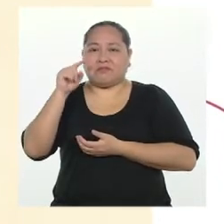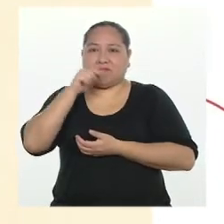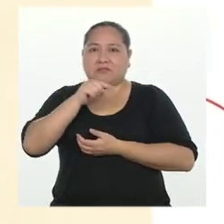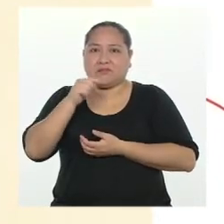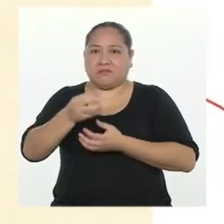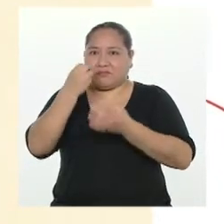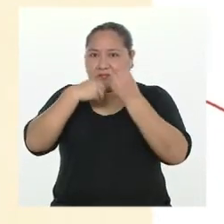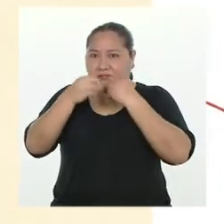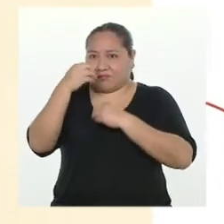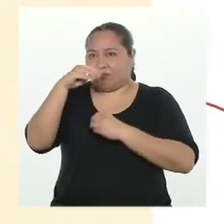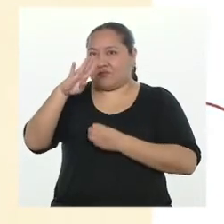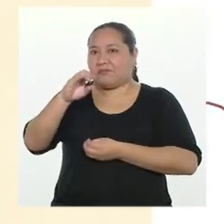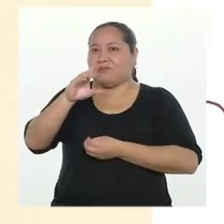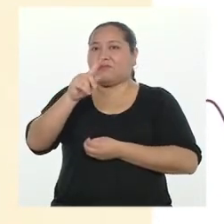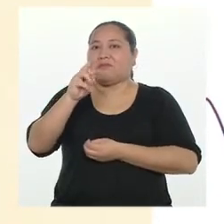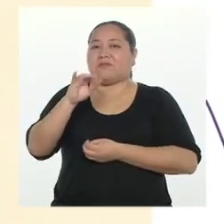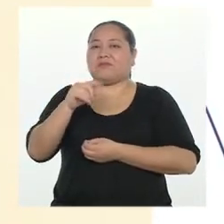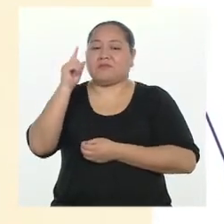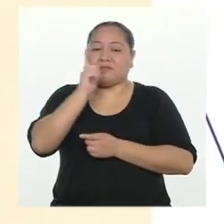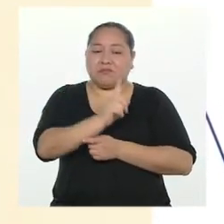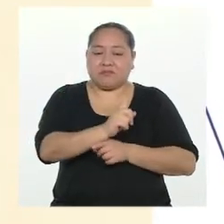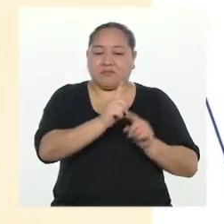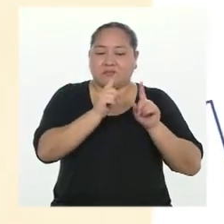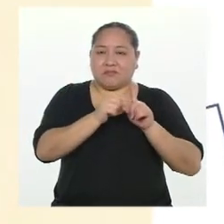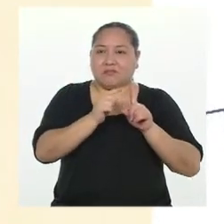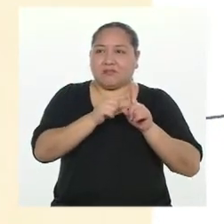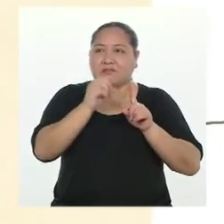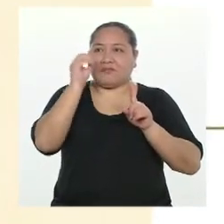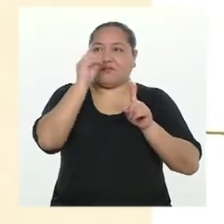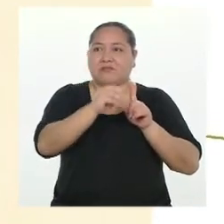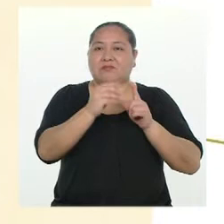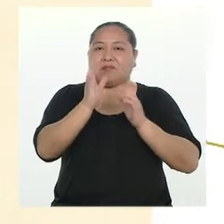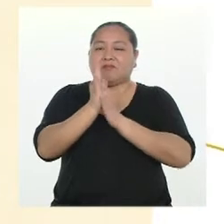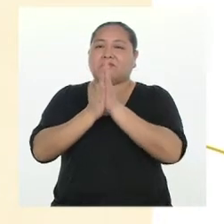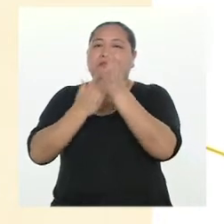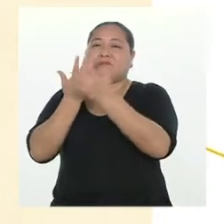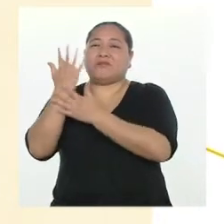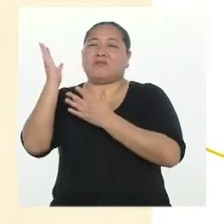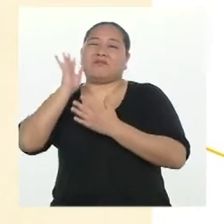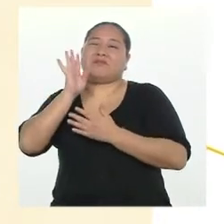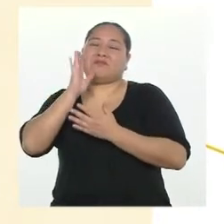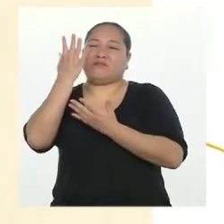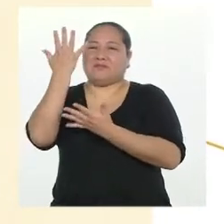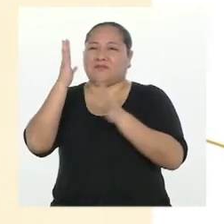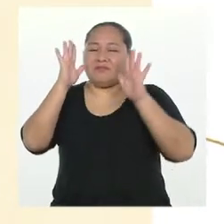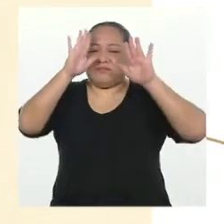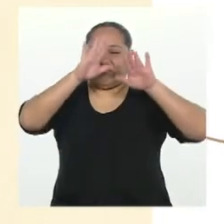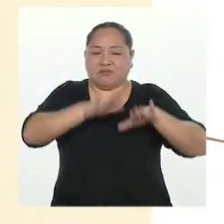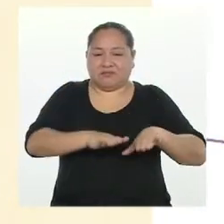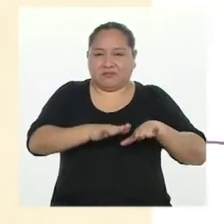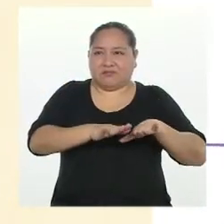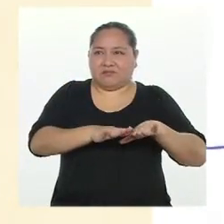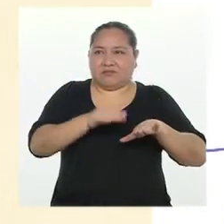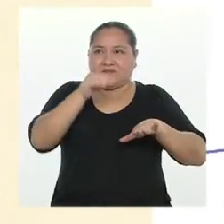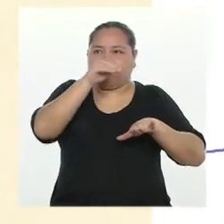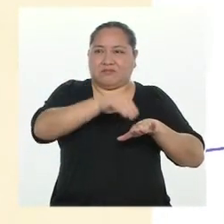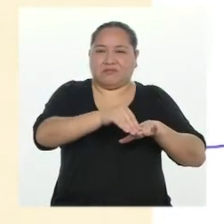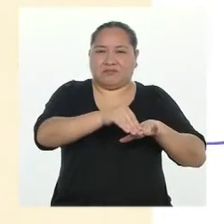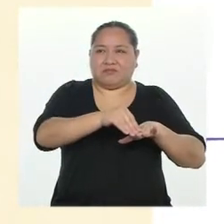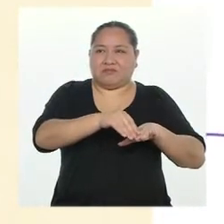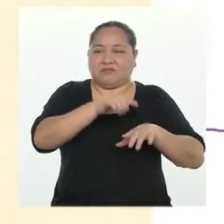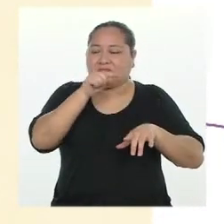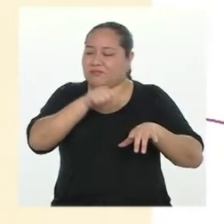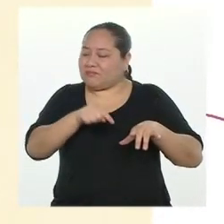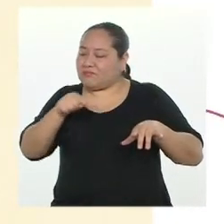en frascos. En uno de ellos, tocamos nuestras manos sucias encima del nutriente y en los